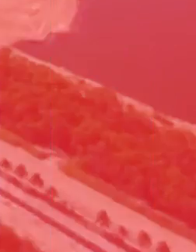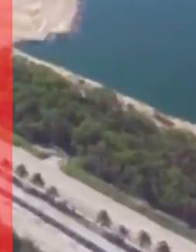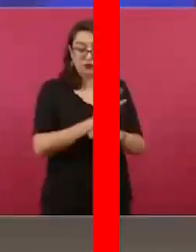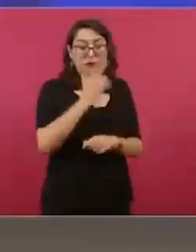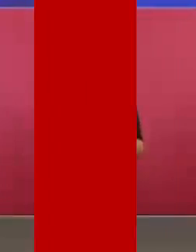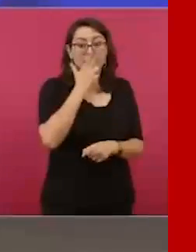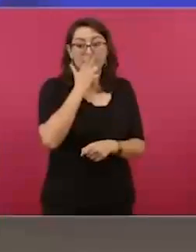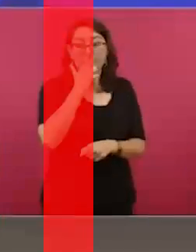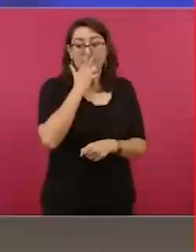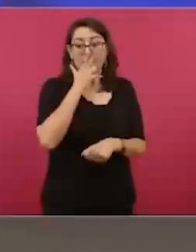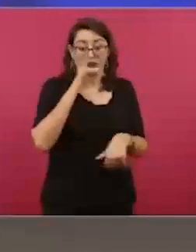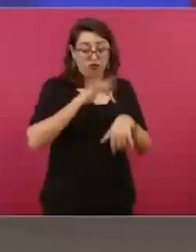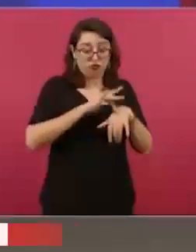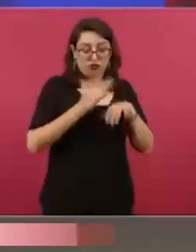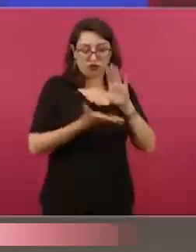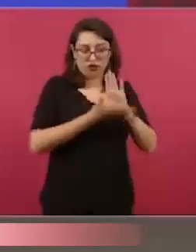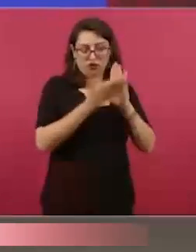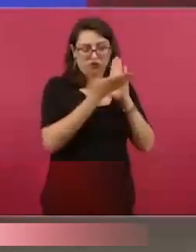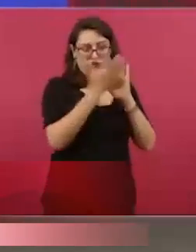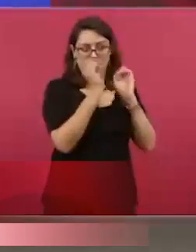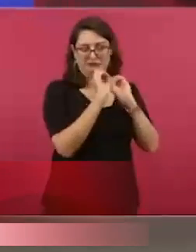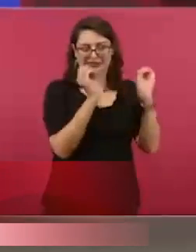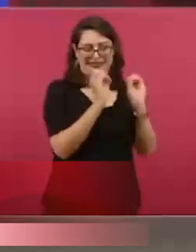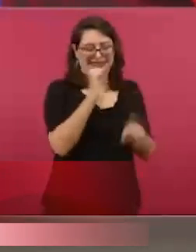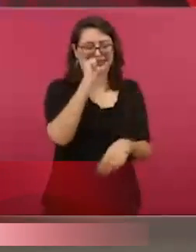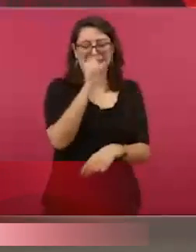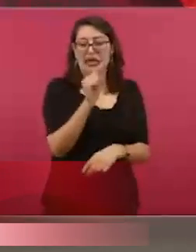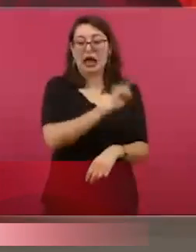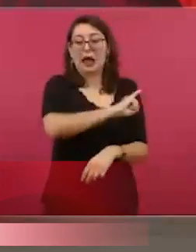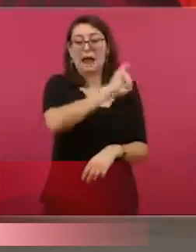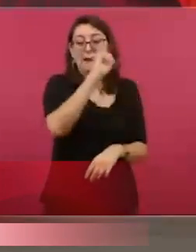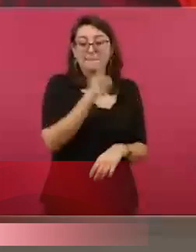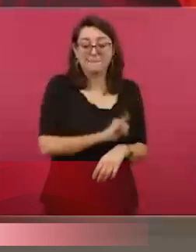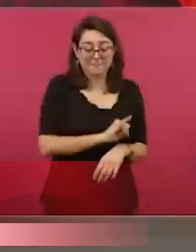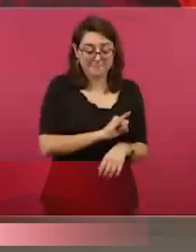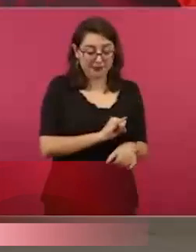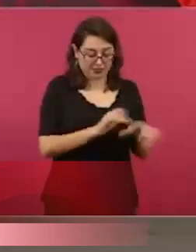turístico. Y solo nos quedamos